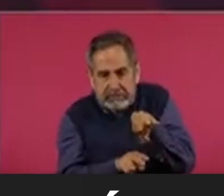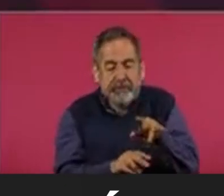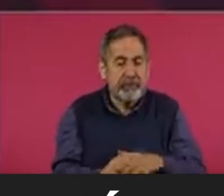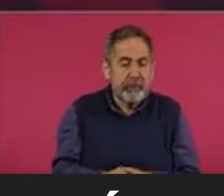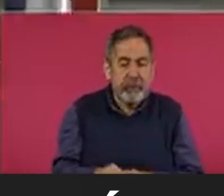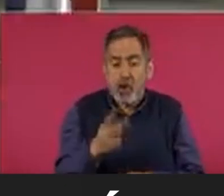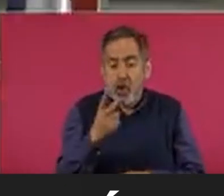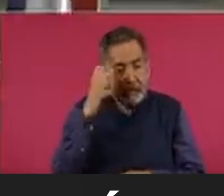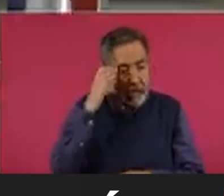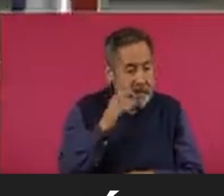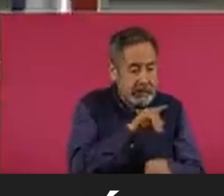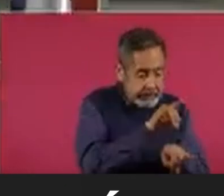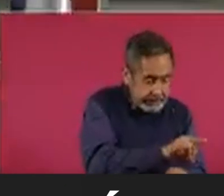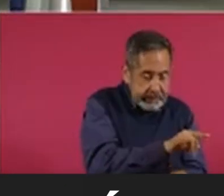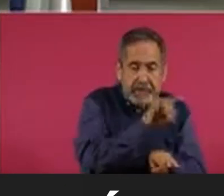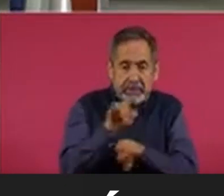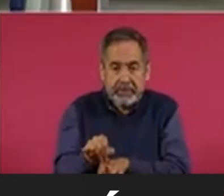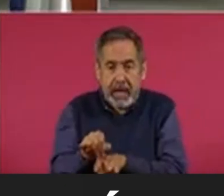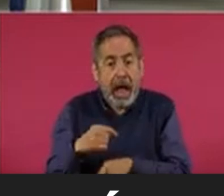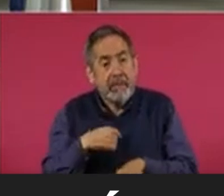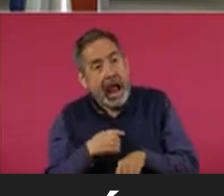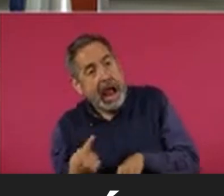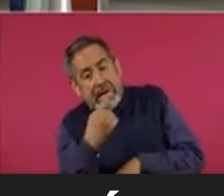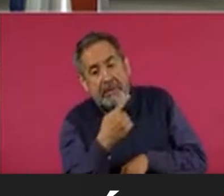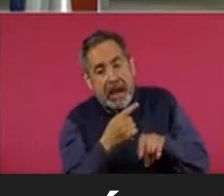2 camas así, y a mí me tocaba arriba,